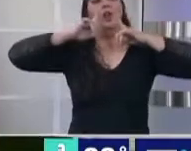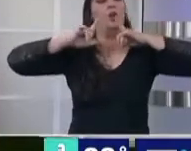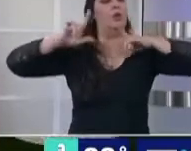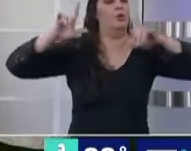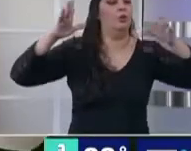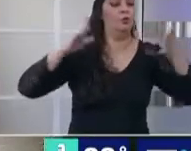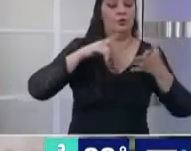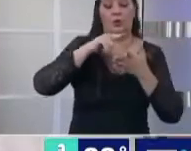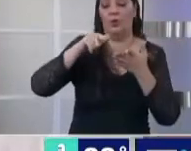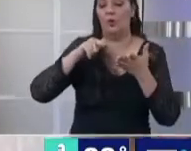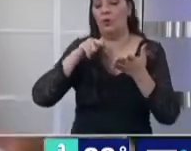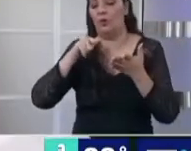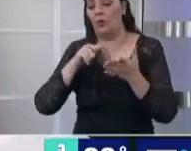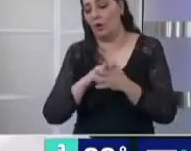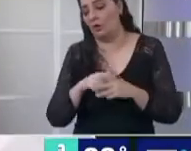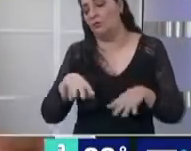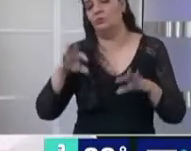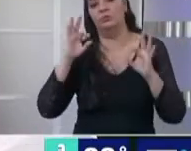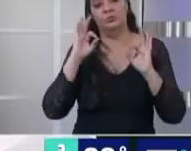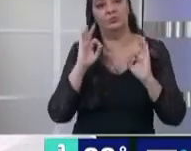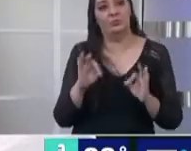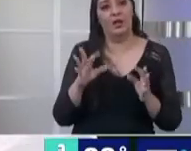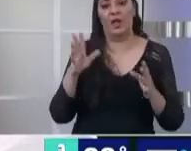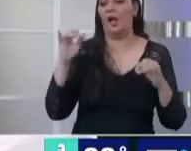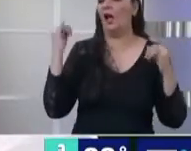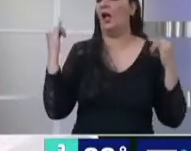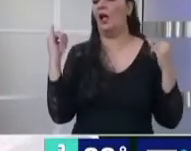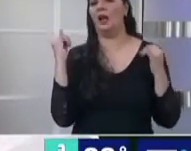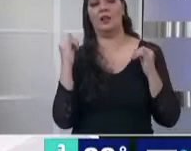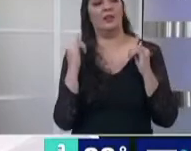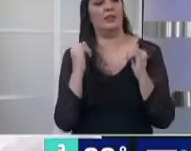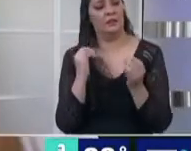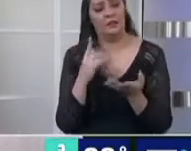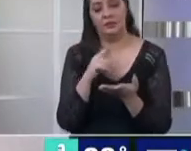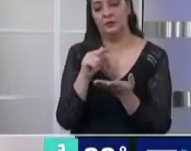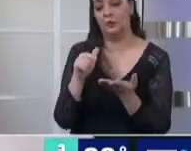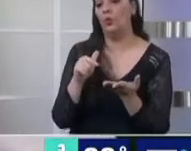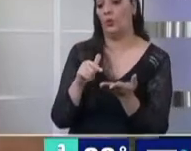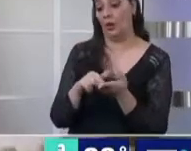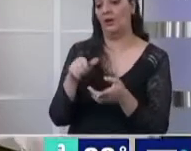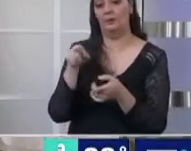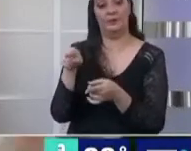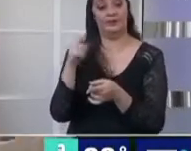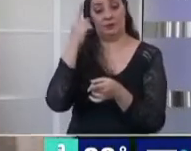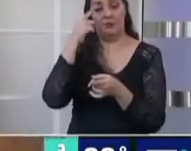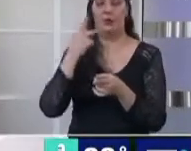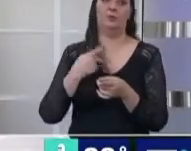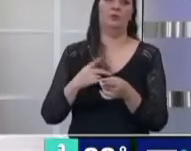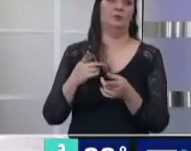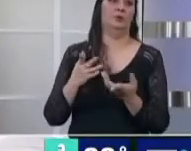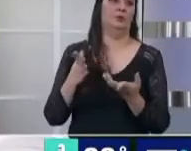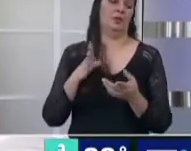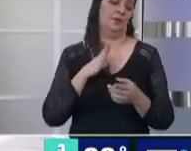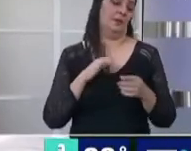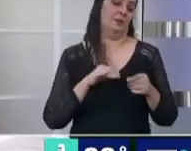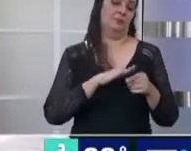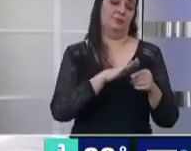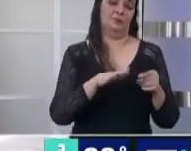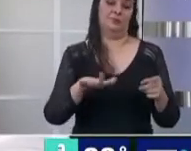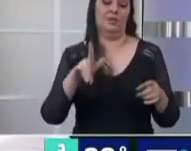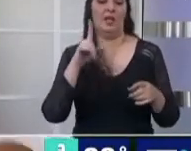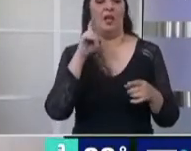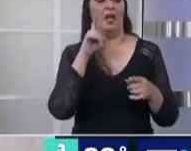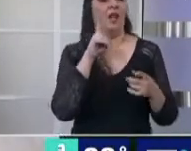con áreas amplias, con jardines, con un lago donde existan